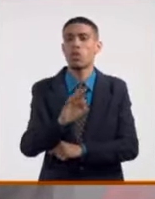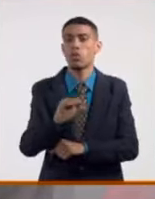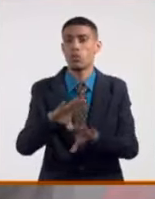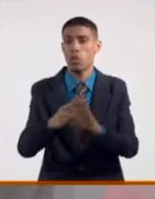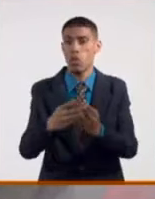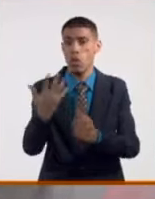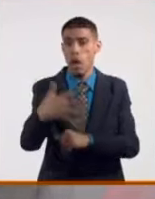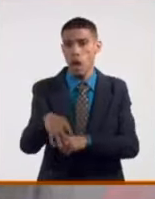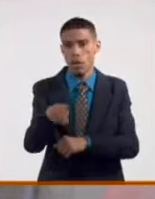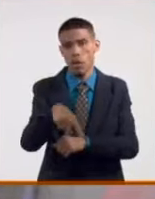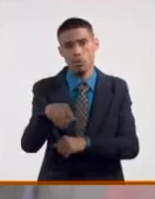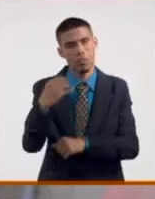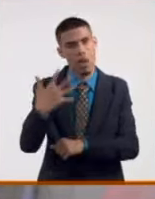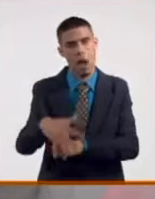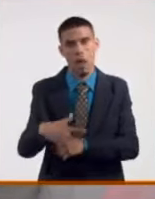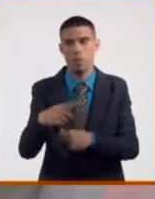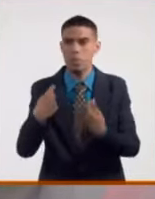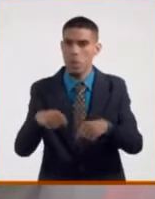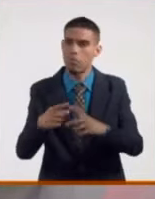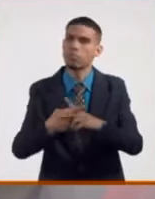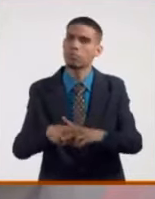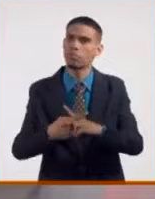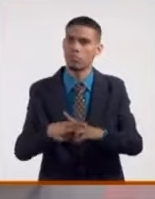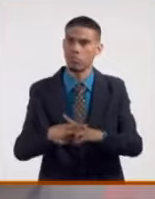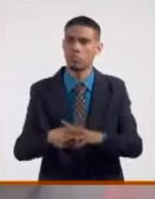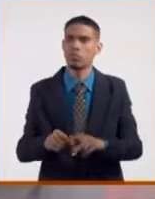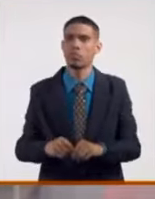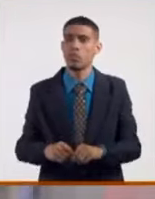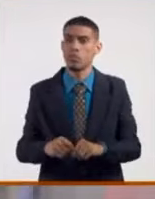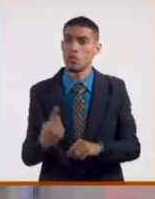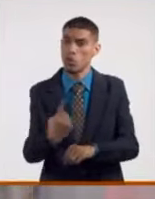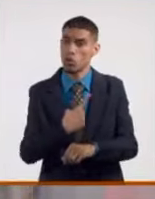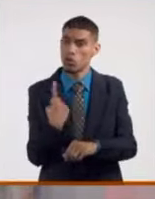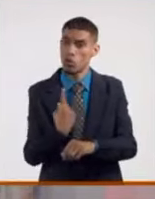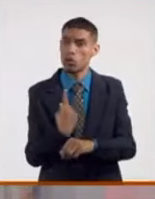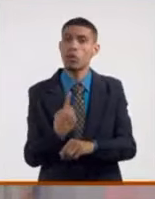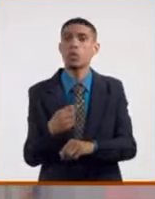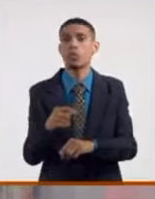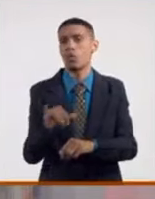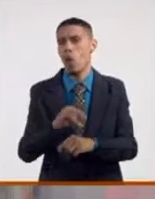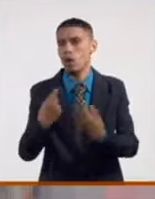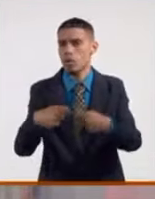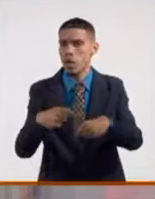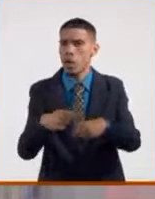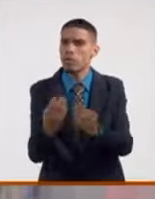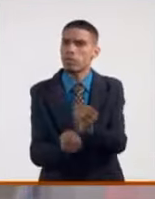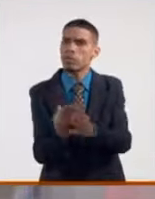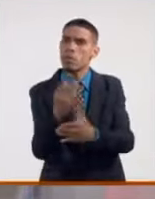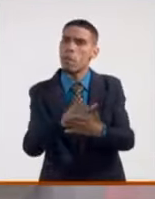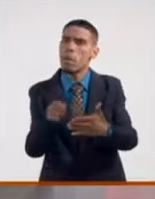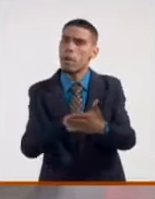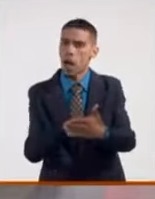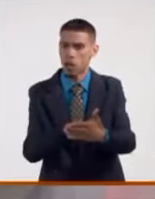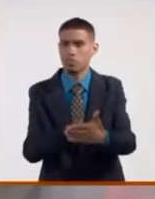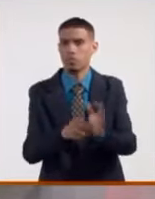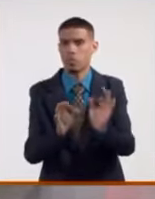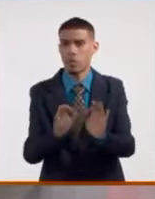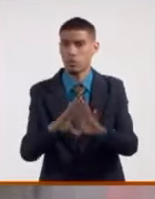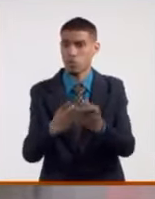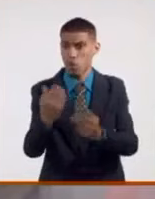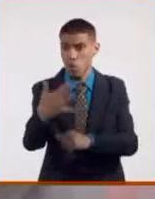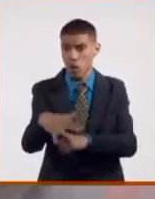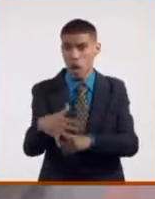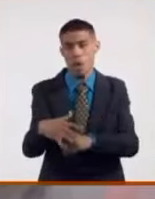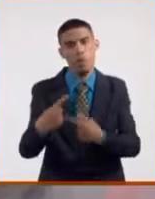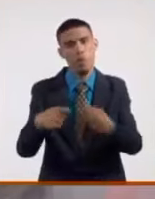sobredimensionado tenemos que corregir eso hay que hacer cosas para corregir eso que tiene que ver con los impuestos que tien que ver con los precios que tienen que ver con medidas que están